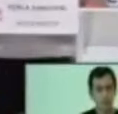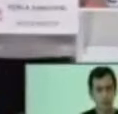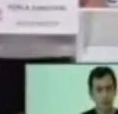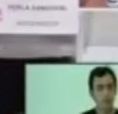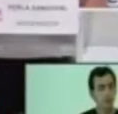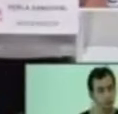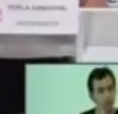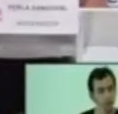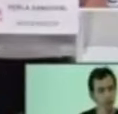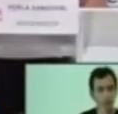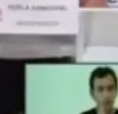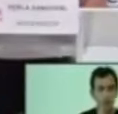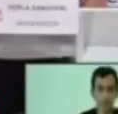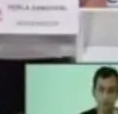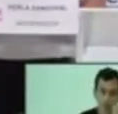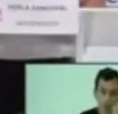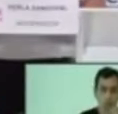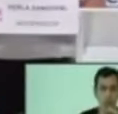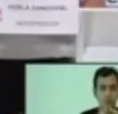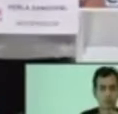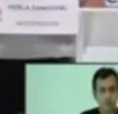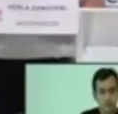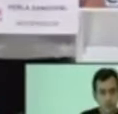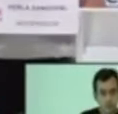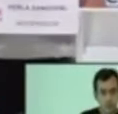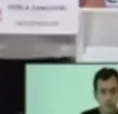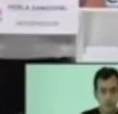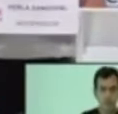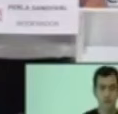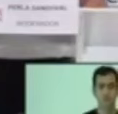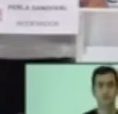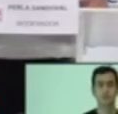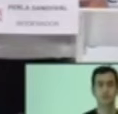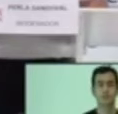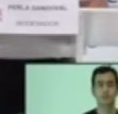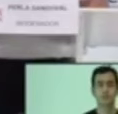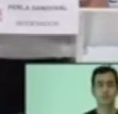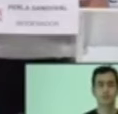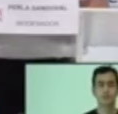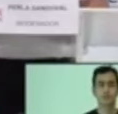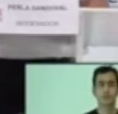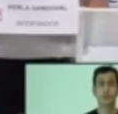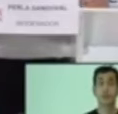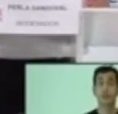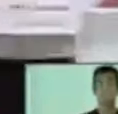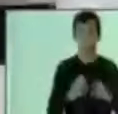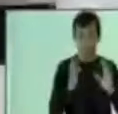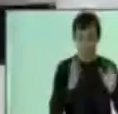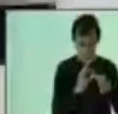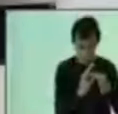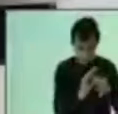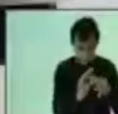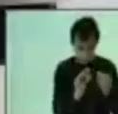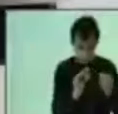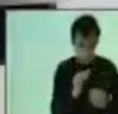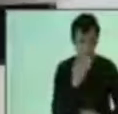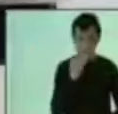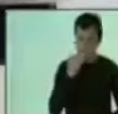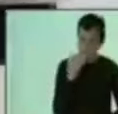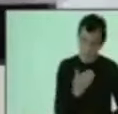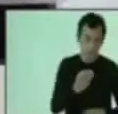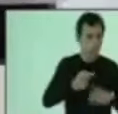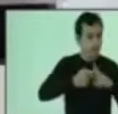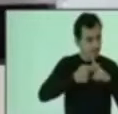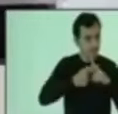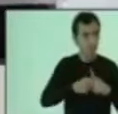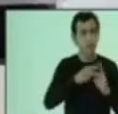cualquier aparato que emita sonido, como sus celulares o alarmas. Dicho esto, iniciamos con la primera ronda de presentación.